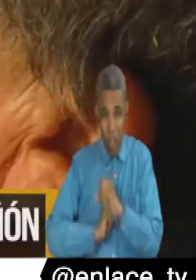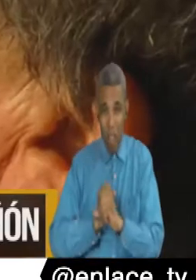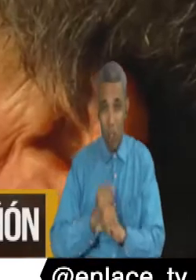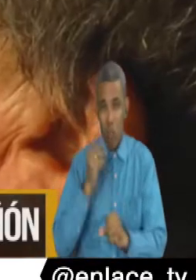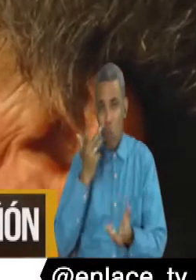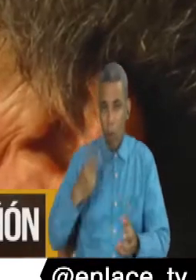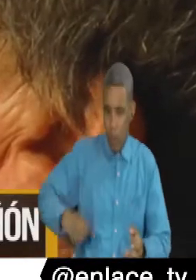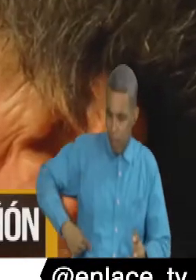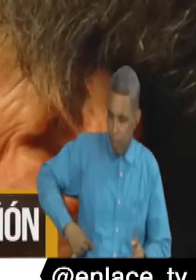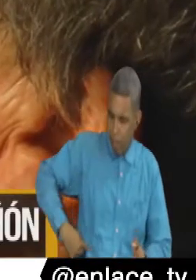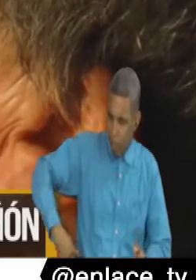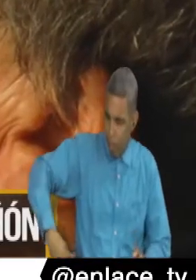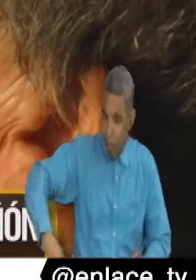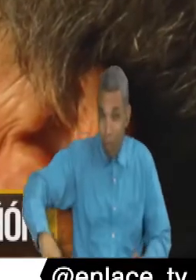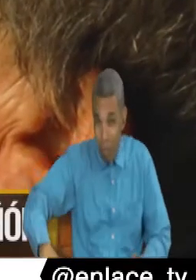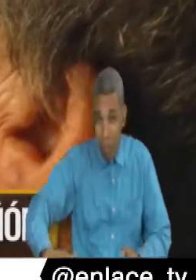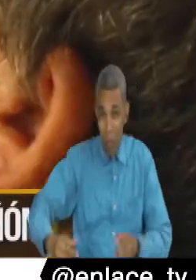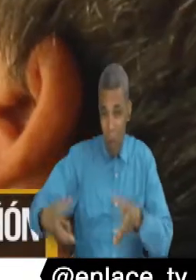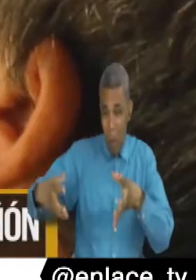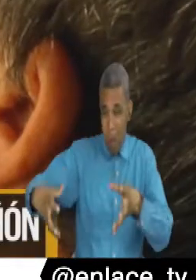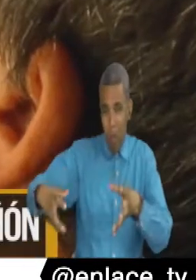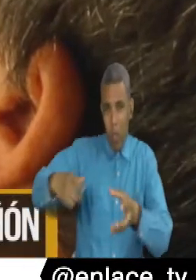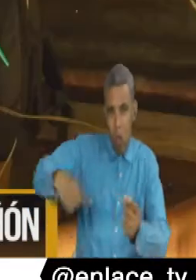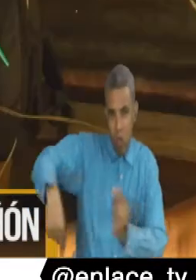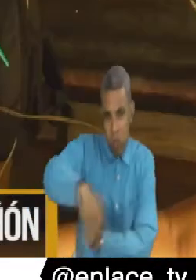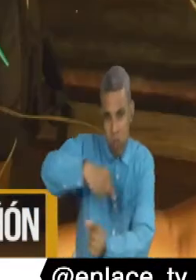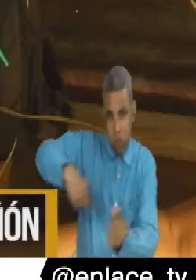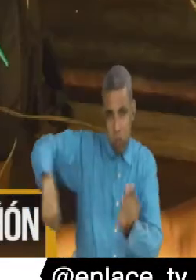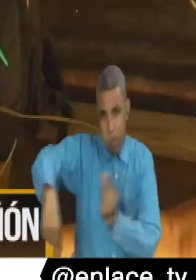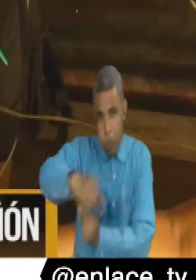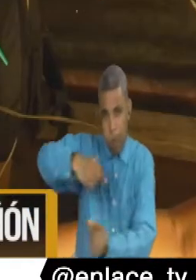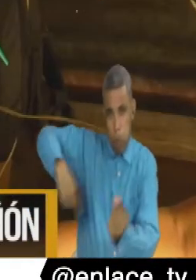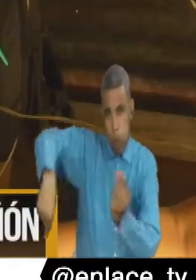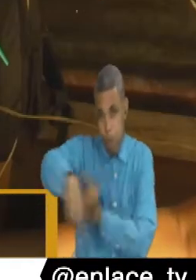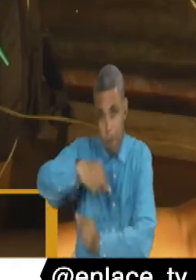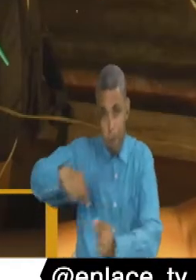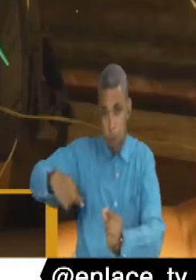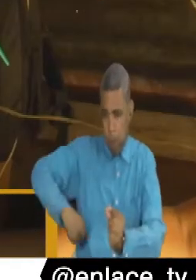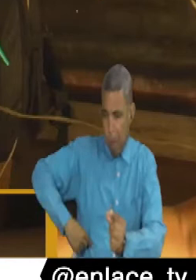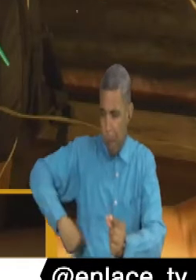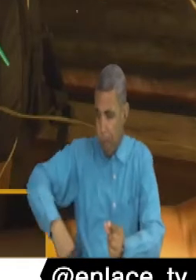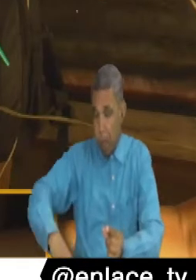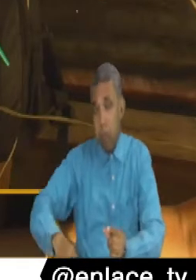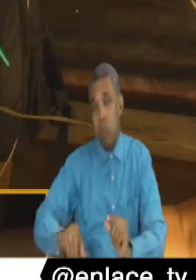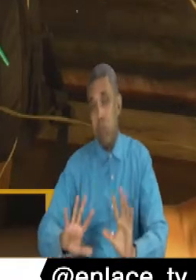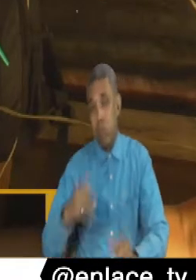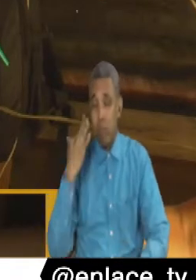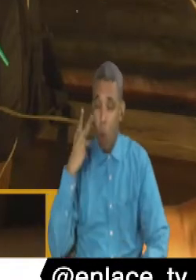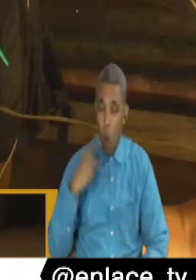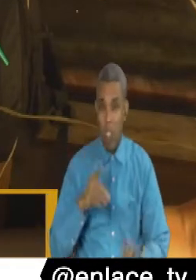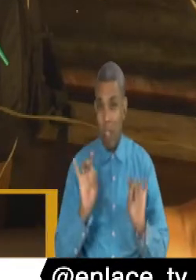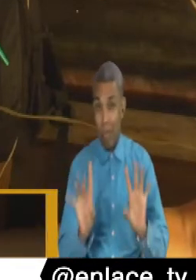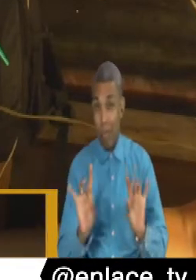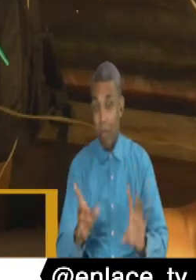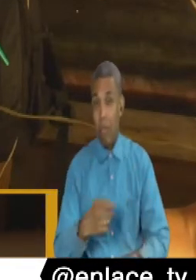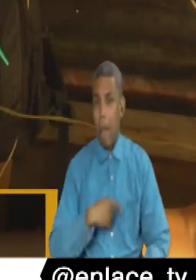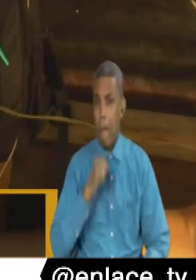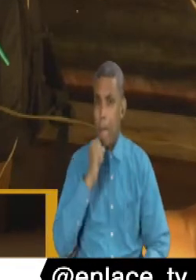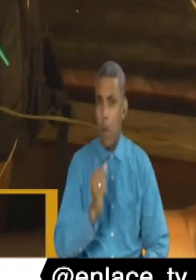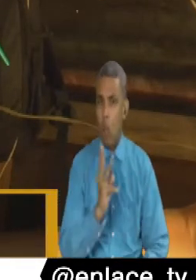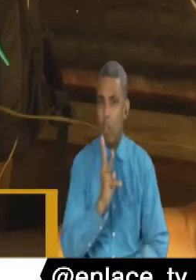tratamientos de hemodiálisis. Hoy requiere un trasplante de riñón. Soy paciente dialítico, hace 3 años y medio estoy